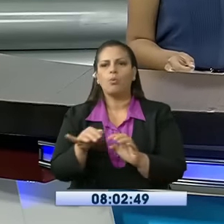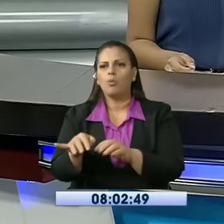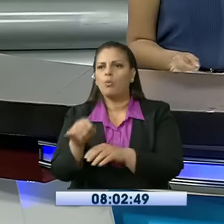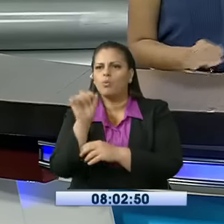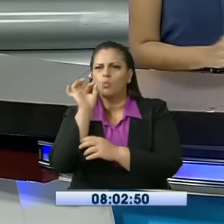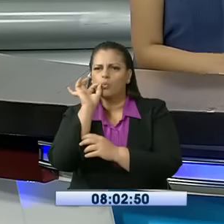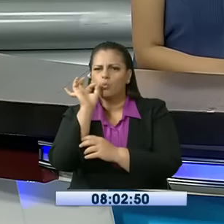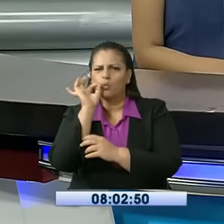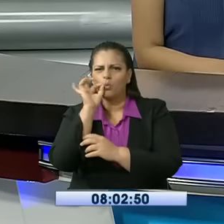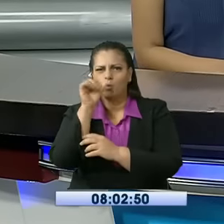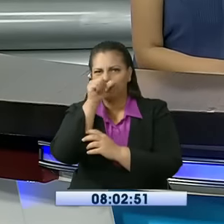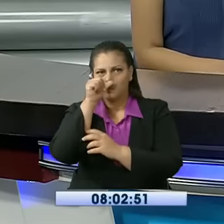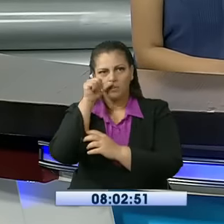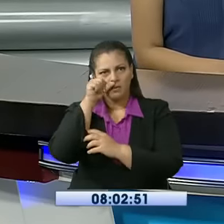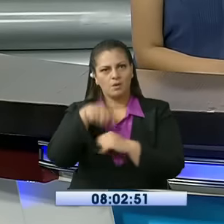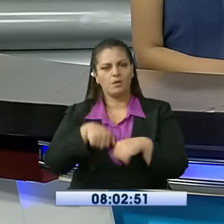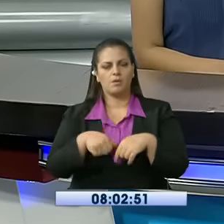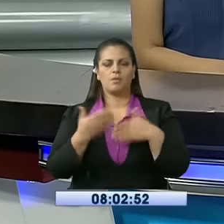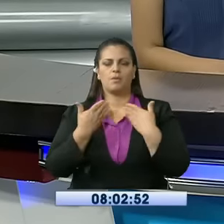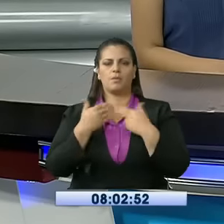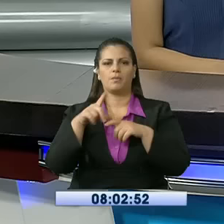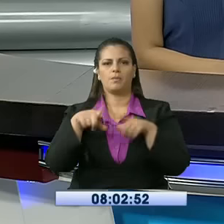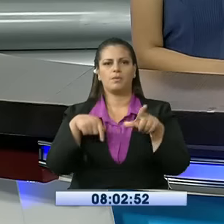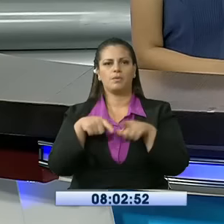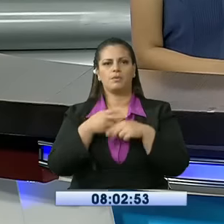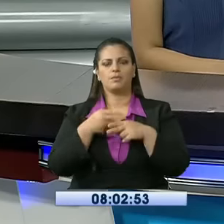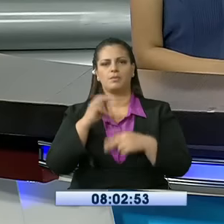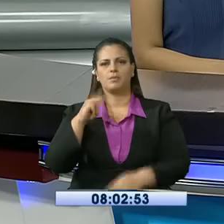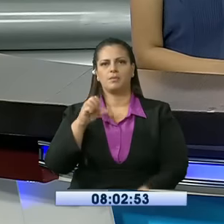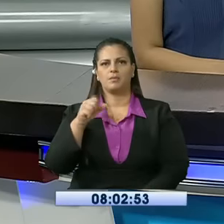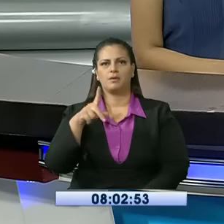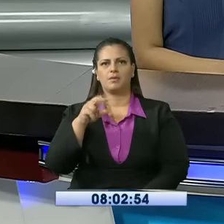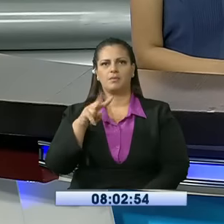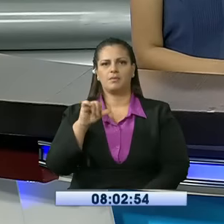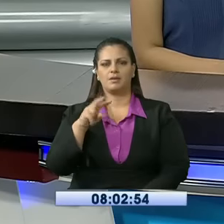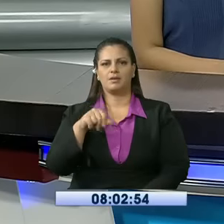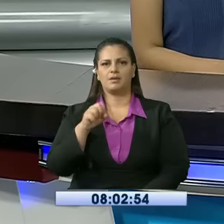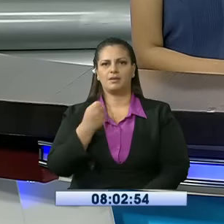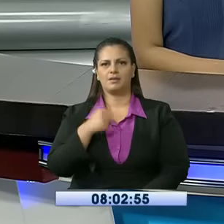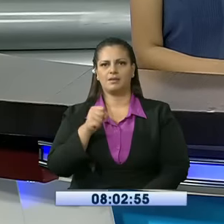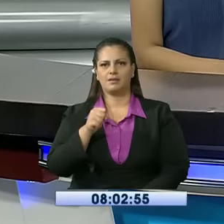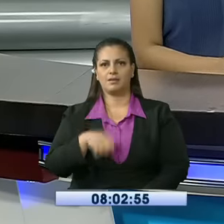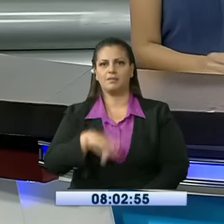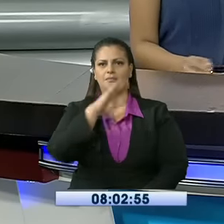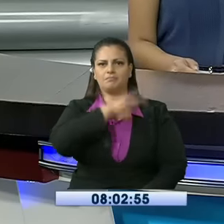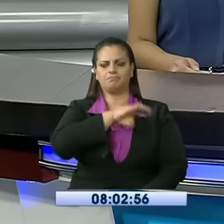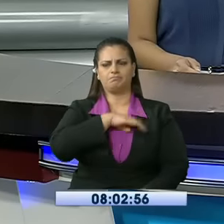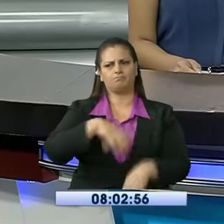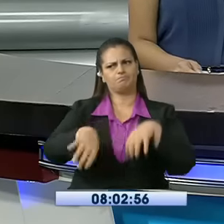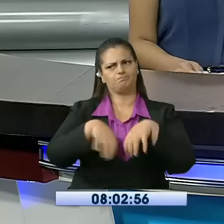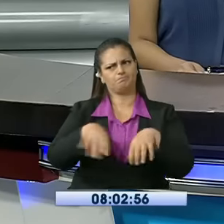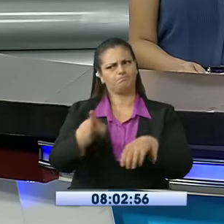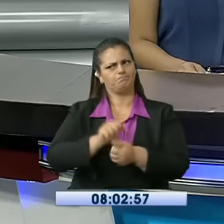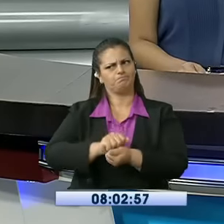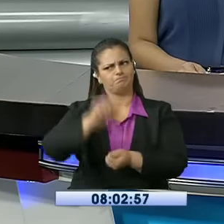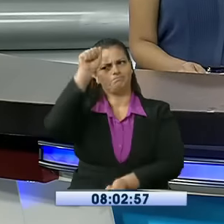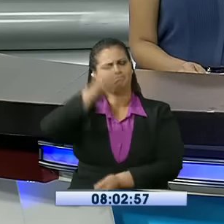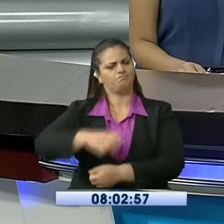Nacional acudieron hasta ese lugar y dispersaron a los supuestos consumidores que ahí se